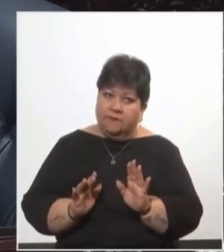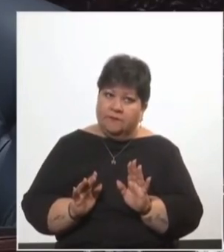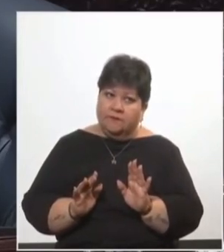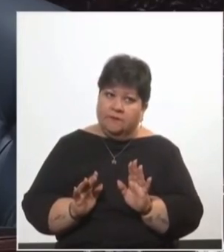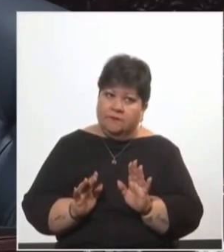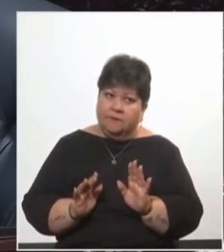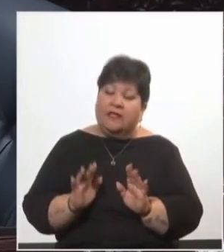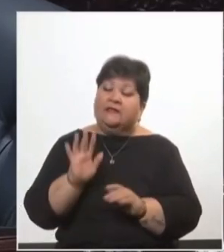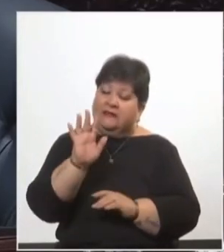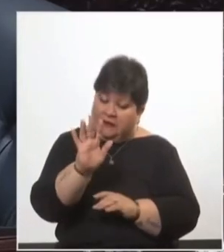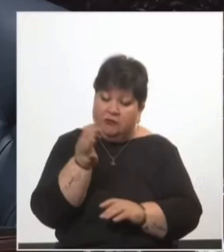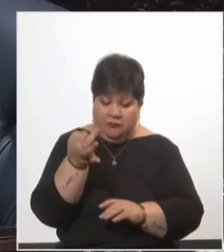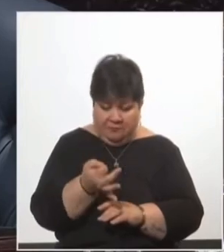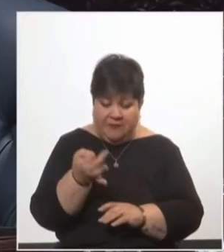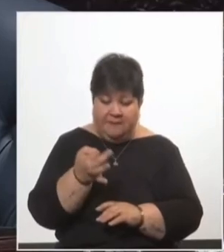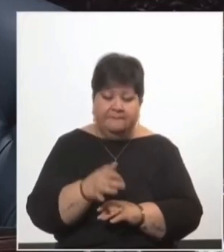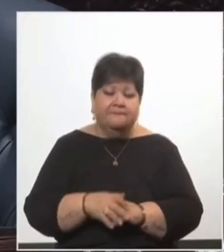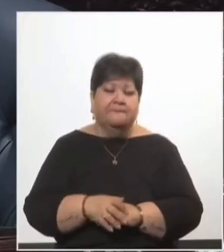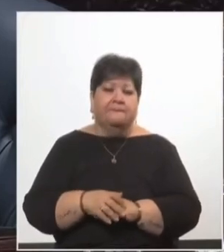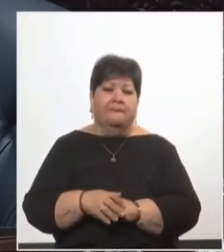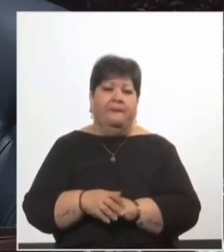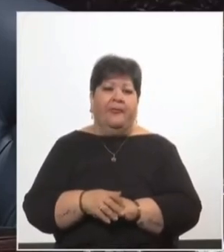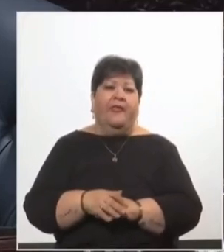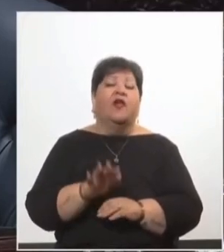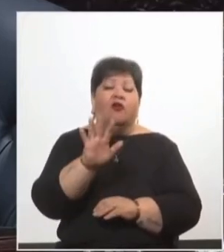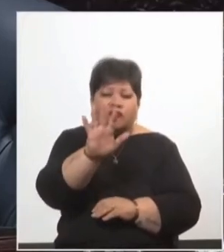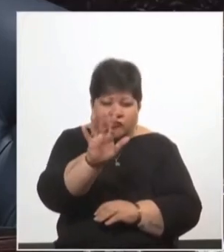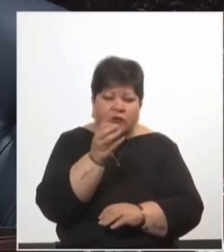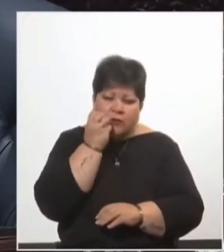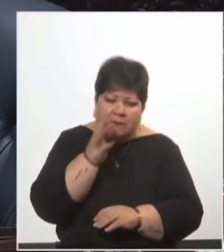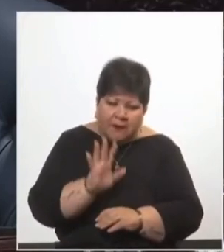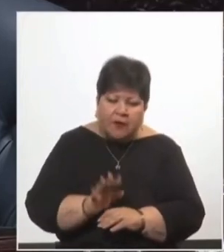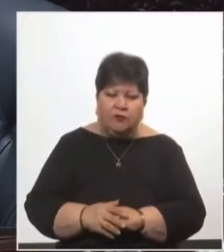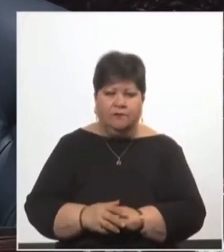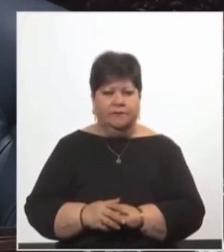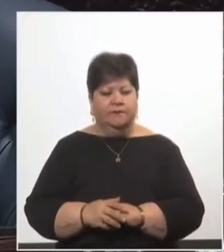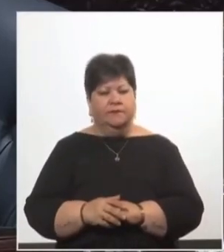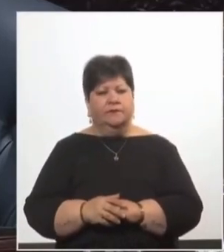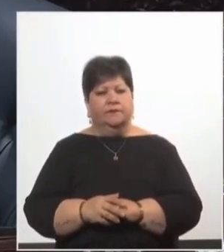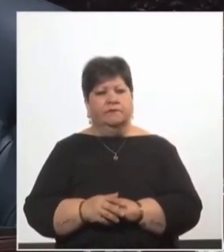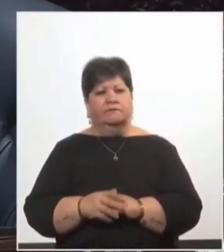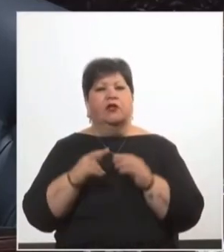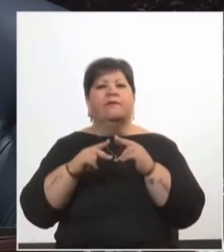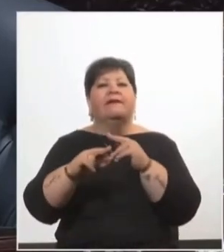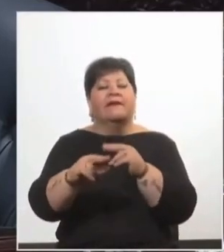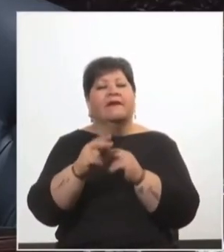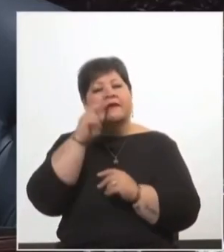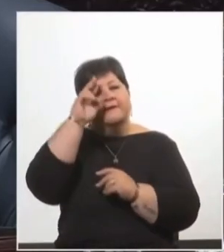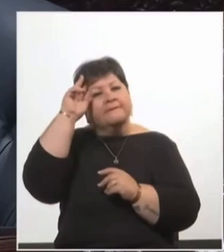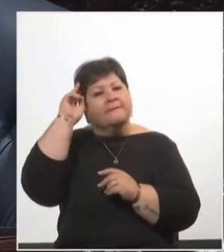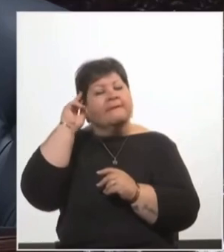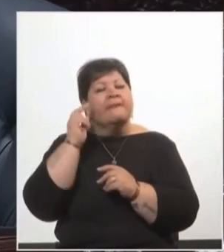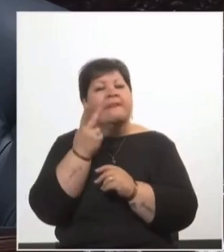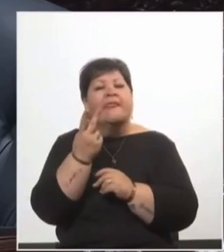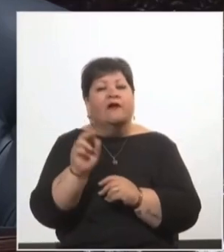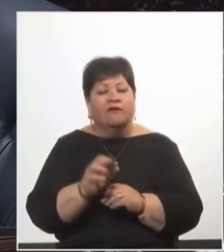Bueno, 5, bien. Con 5 estamos más de acuerdo. Pero mantiene los 20